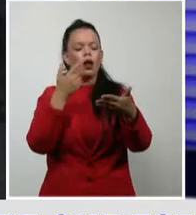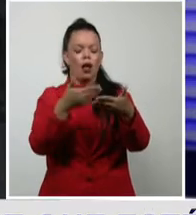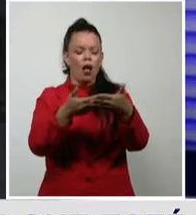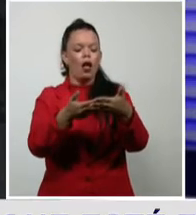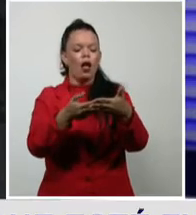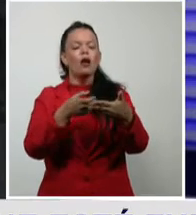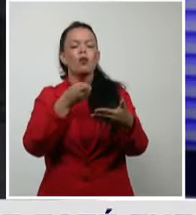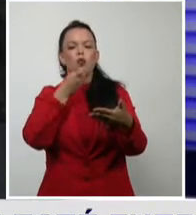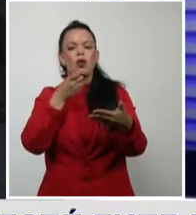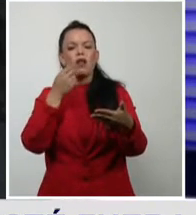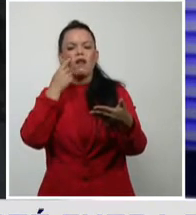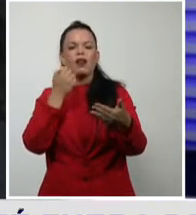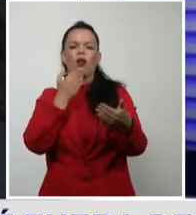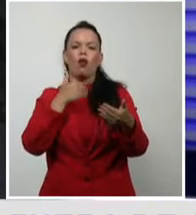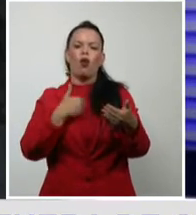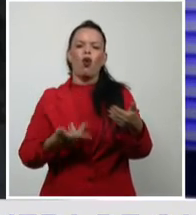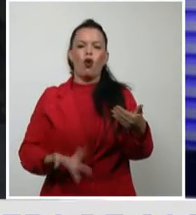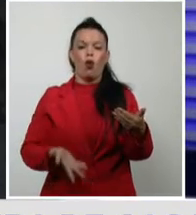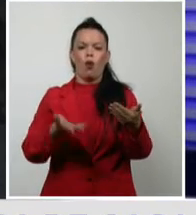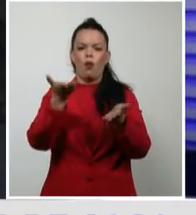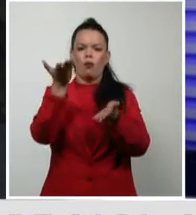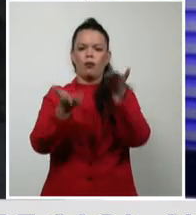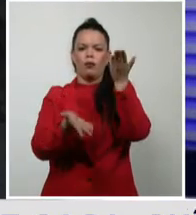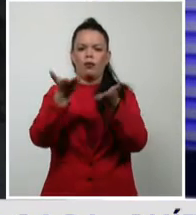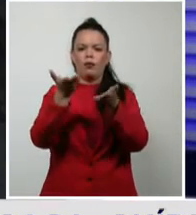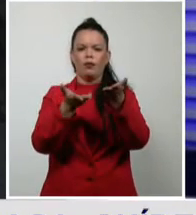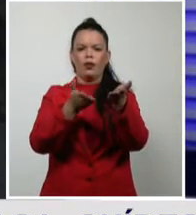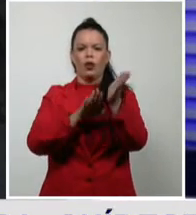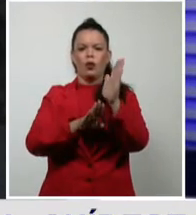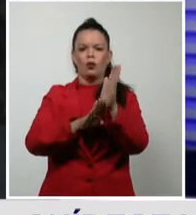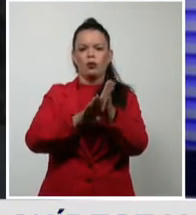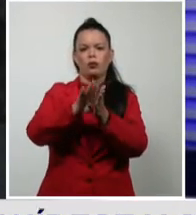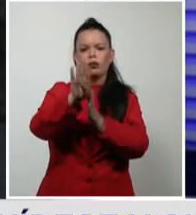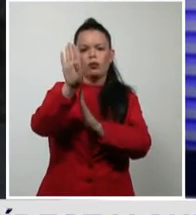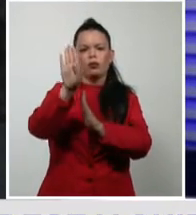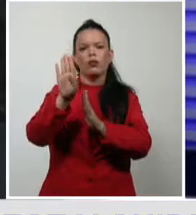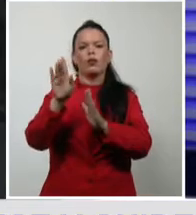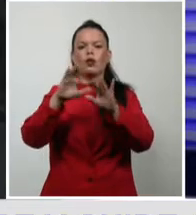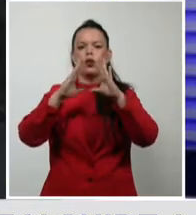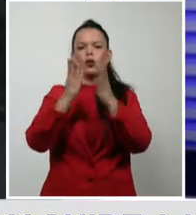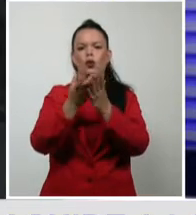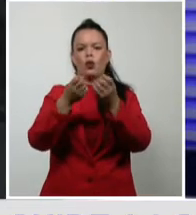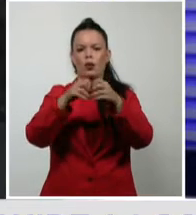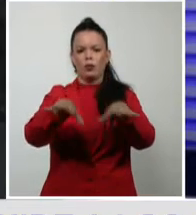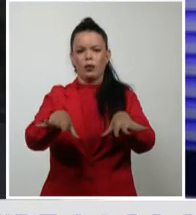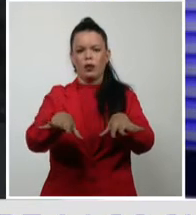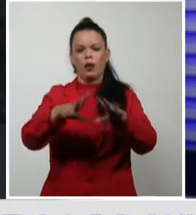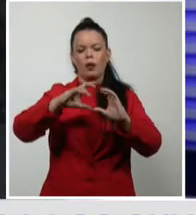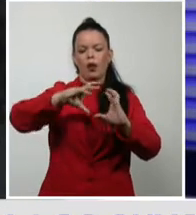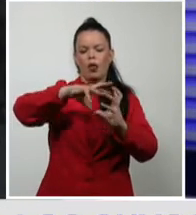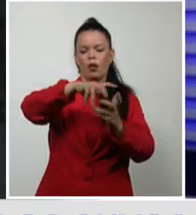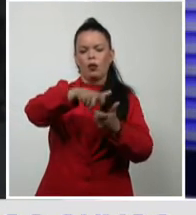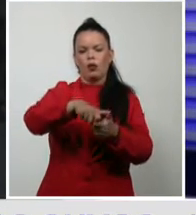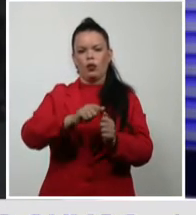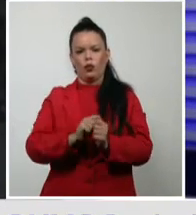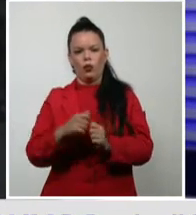comportamiento de la epidemia en nuestro país, en la región y en el mundo. Nuestro Observatorio Científico Tecnológico e Innovación,